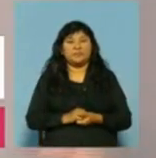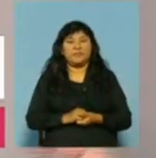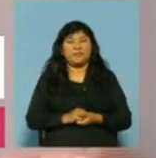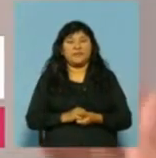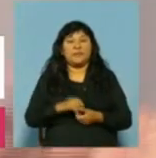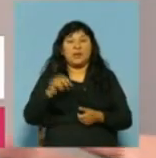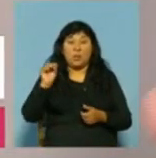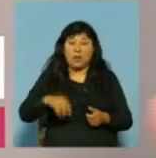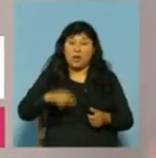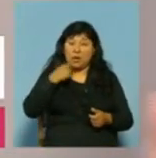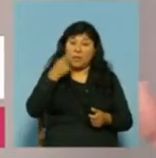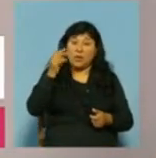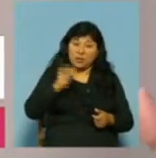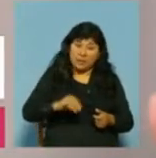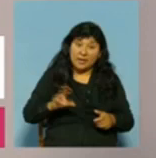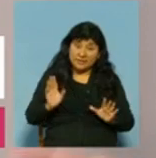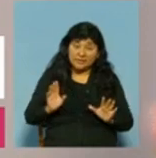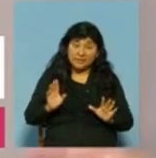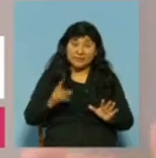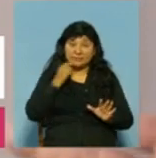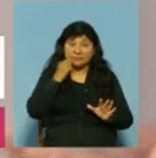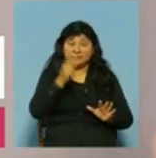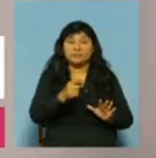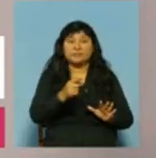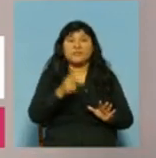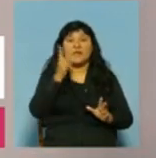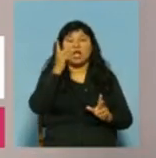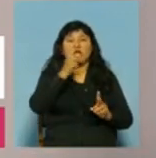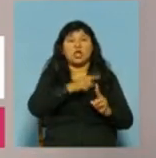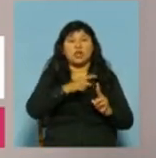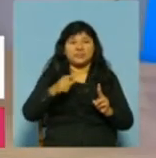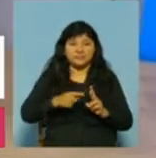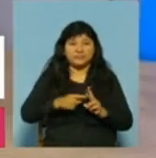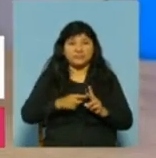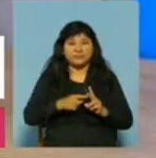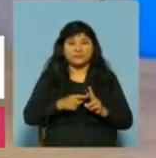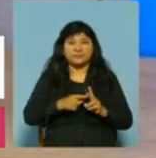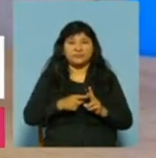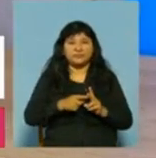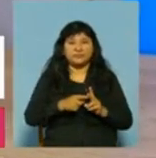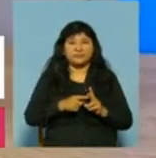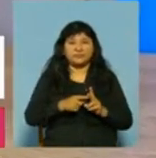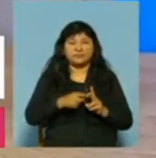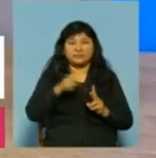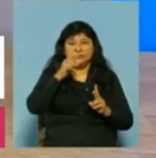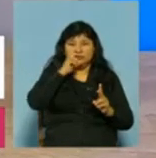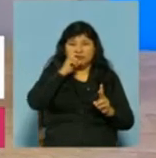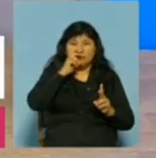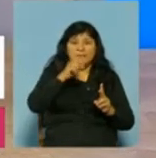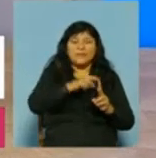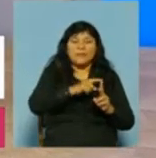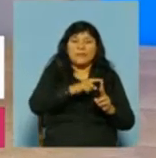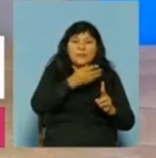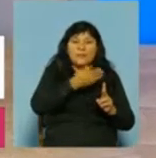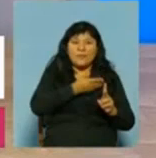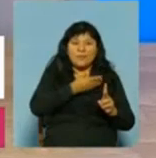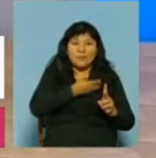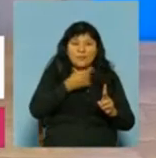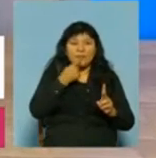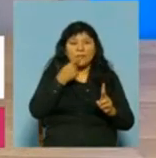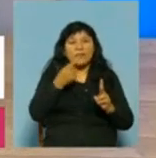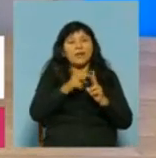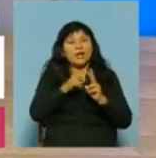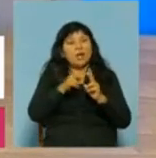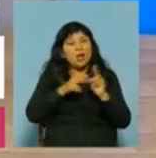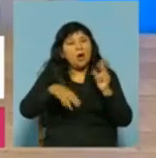pregunta más que tiene que ver justamente con los dos principales candidatos hoy que son macri y alberto fernández es